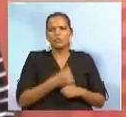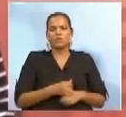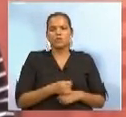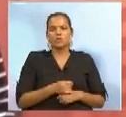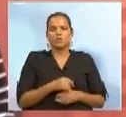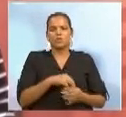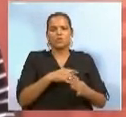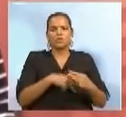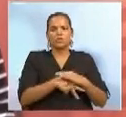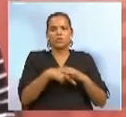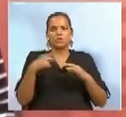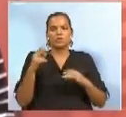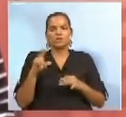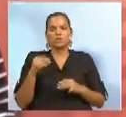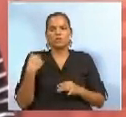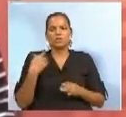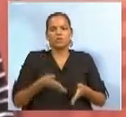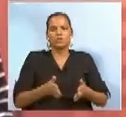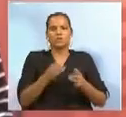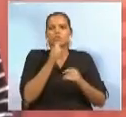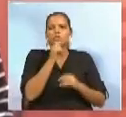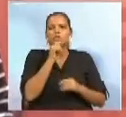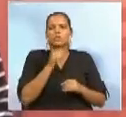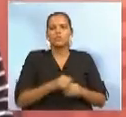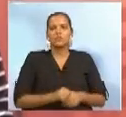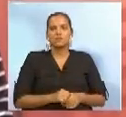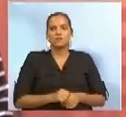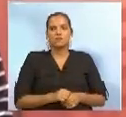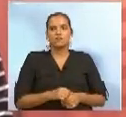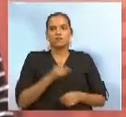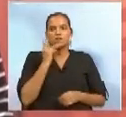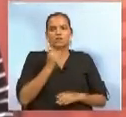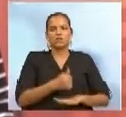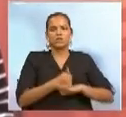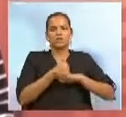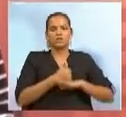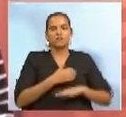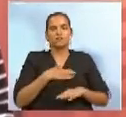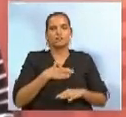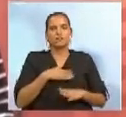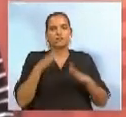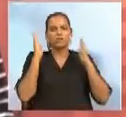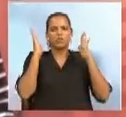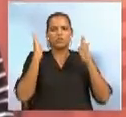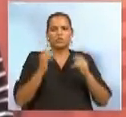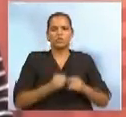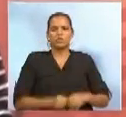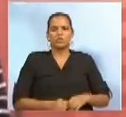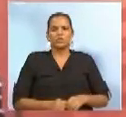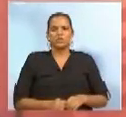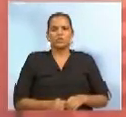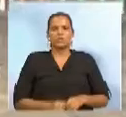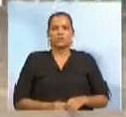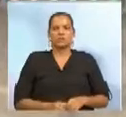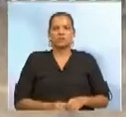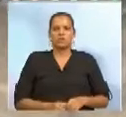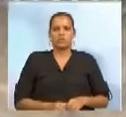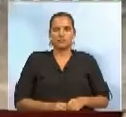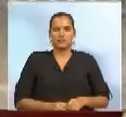del alcantarillado, ya que no evacúa las aguas lluvias. Exigen a las autoridades tomen cartas en el asunto.